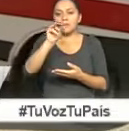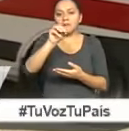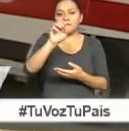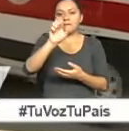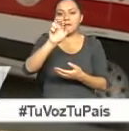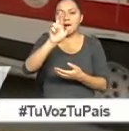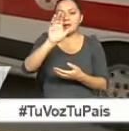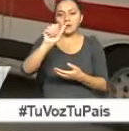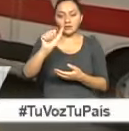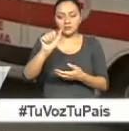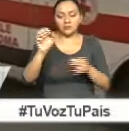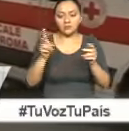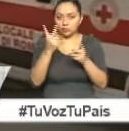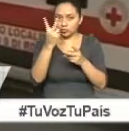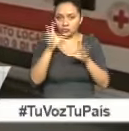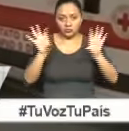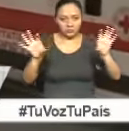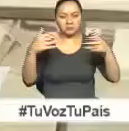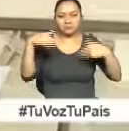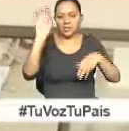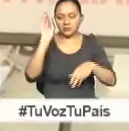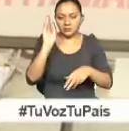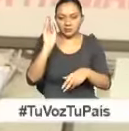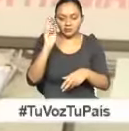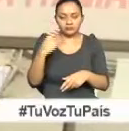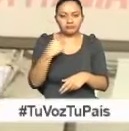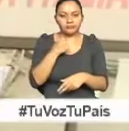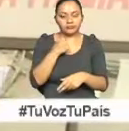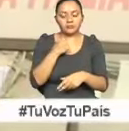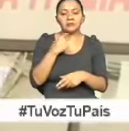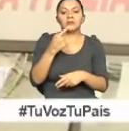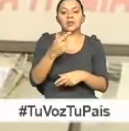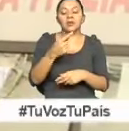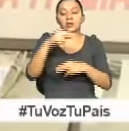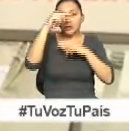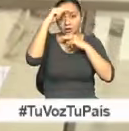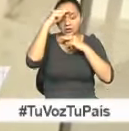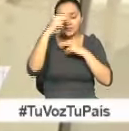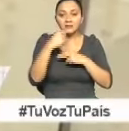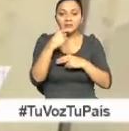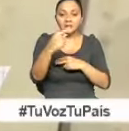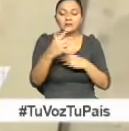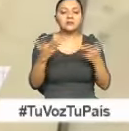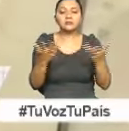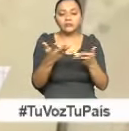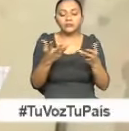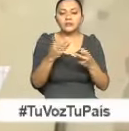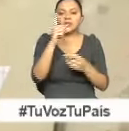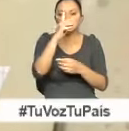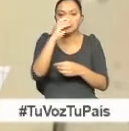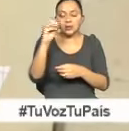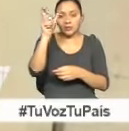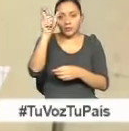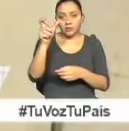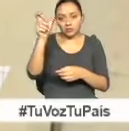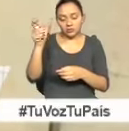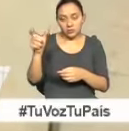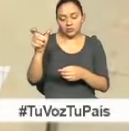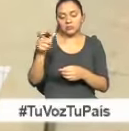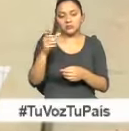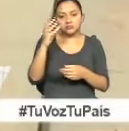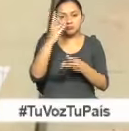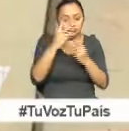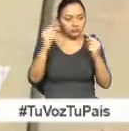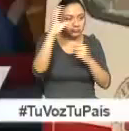región de Marcas. Según fuentes de prensa, al menos 100 personas siguen sin aparecer y probablemente han quedado